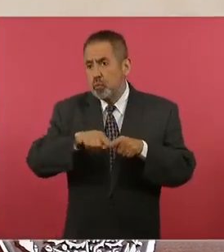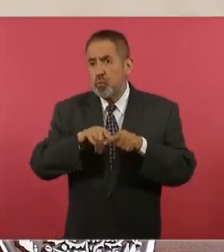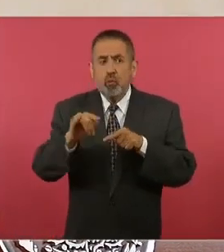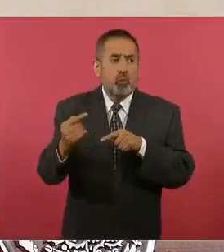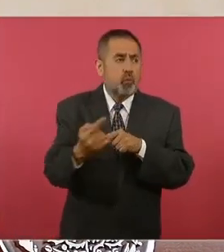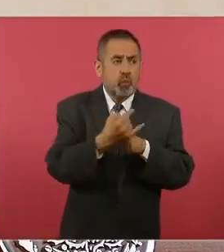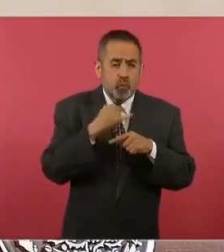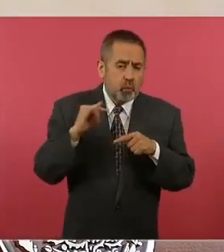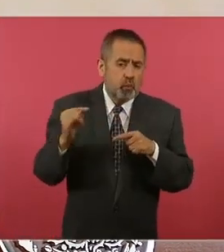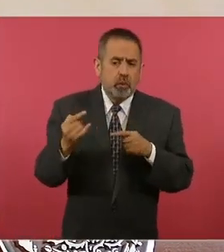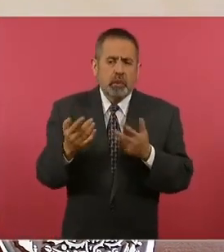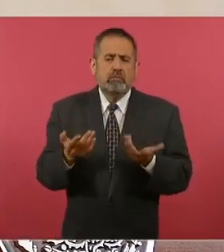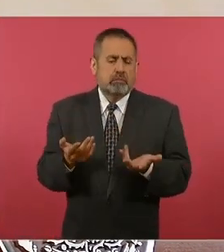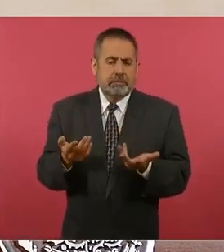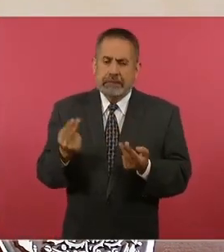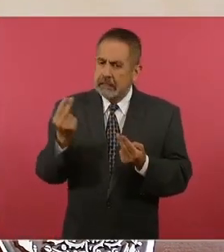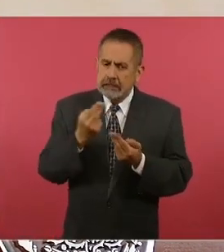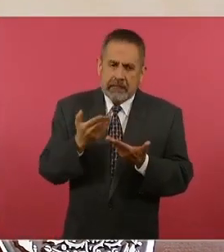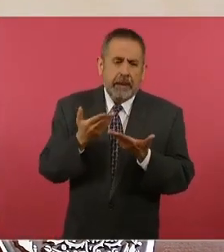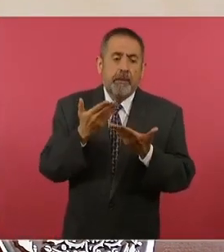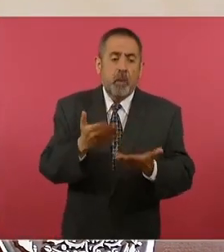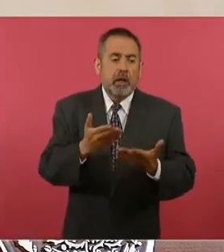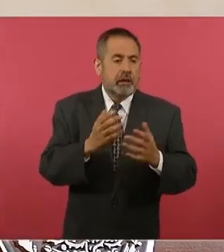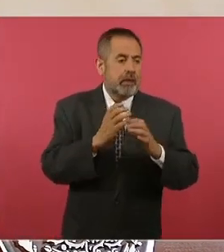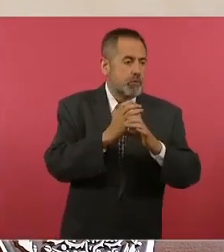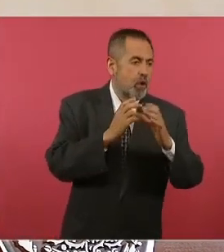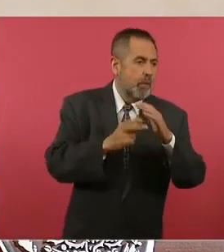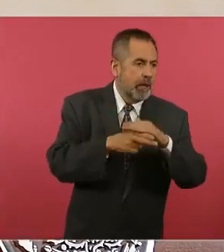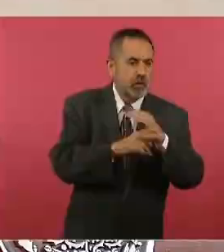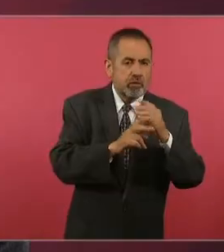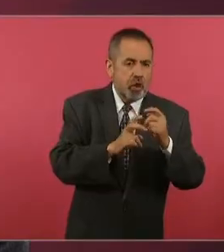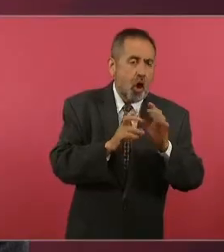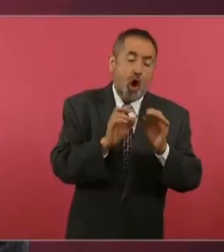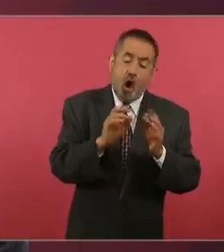tener o buen servicio público